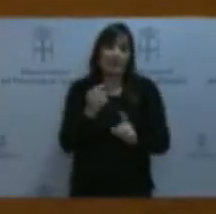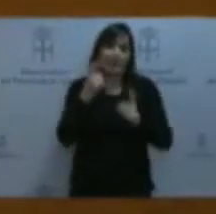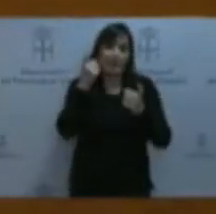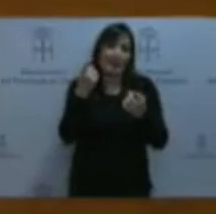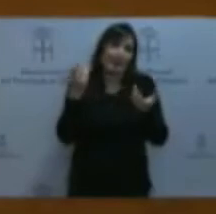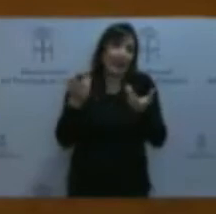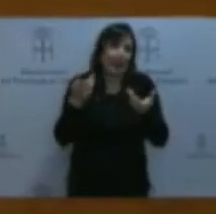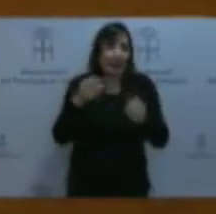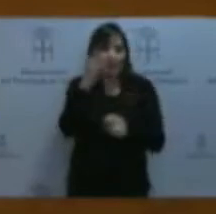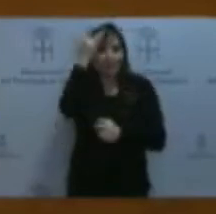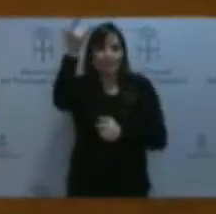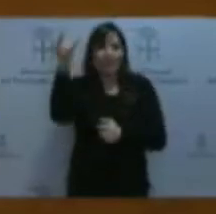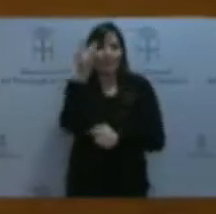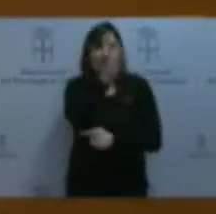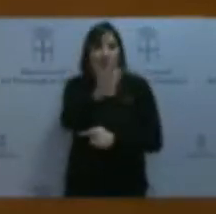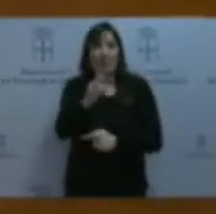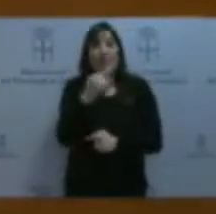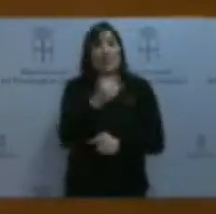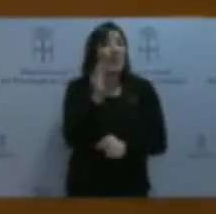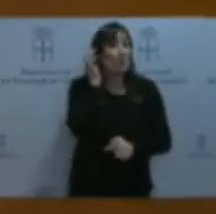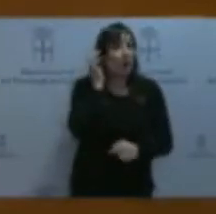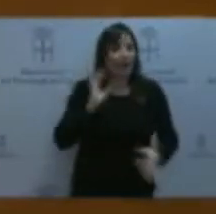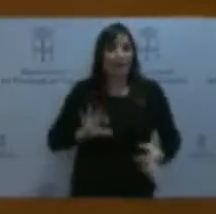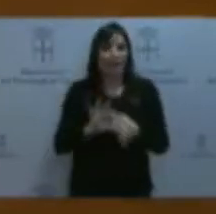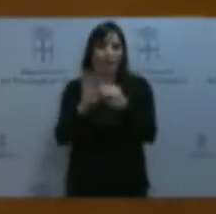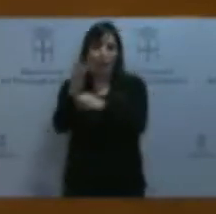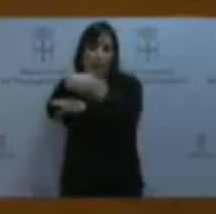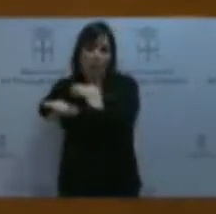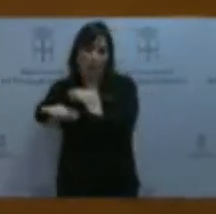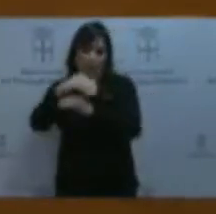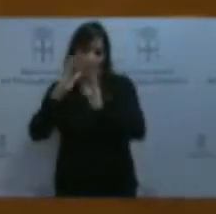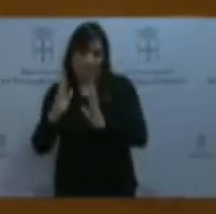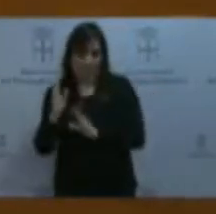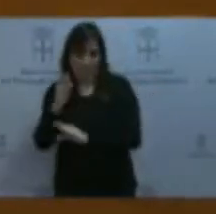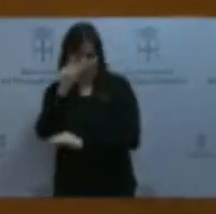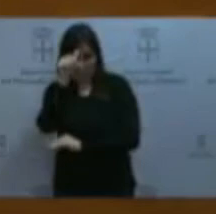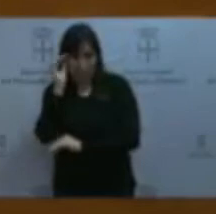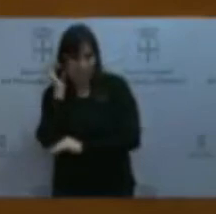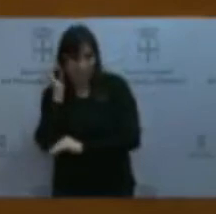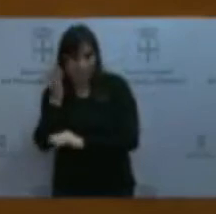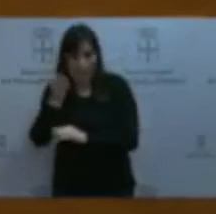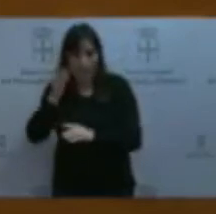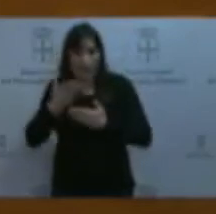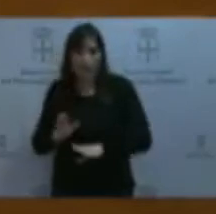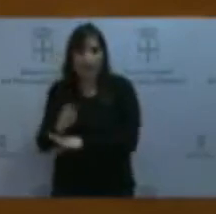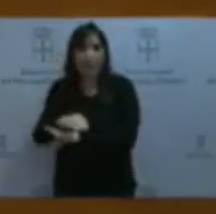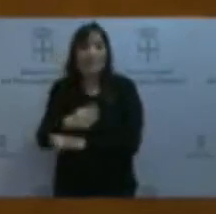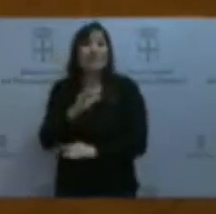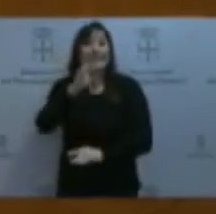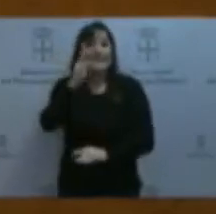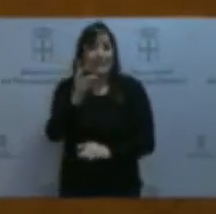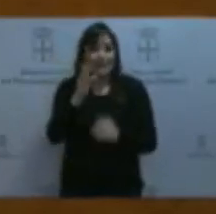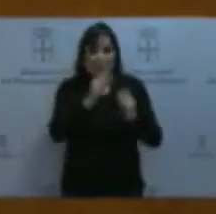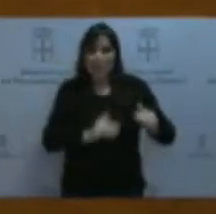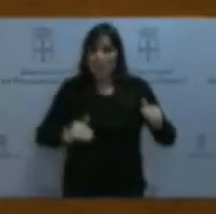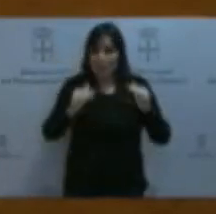con cuidados. Y tres, la igualdad. Son cada vez más los estudios que establecen una correlación sólida entre